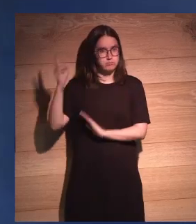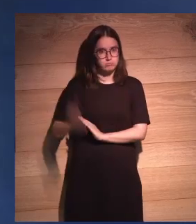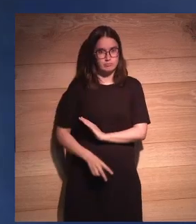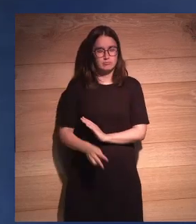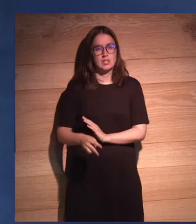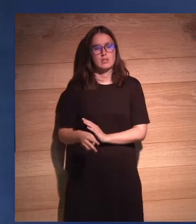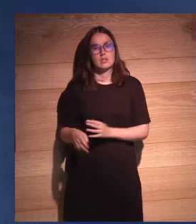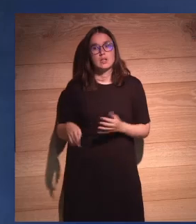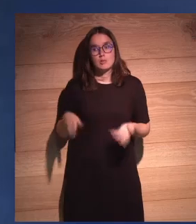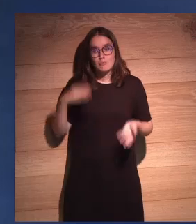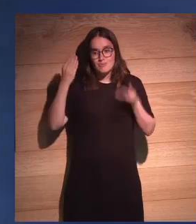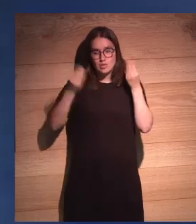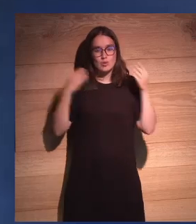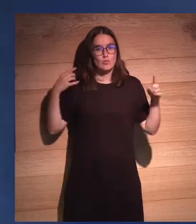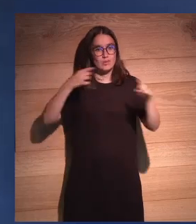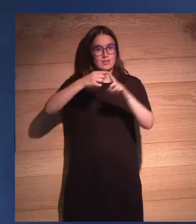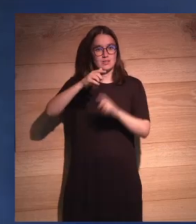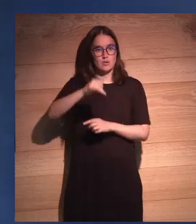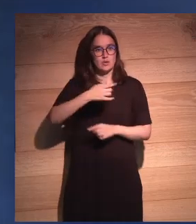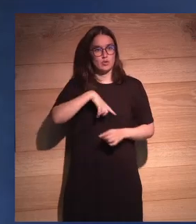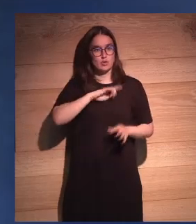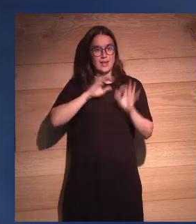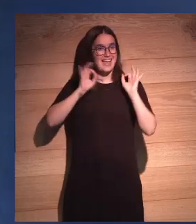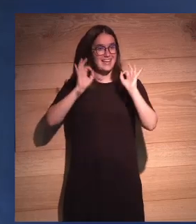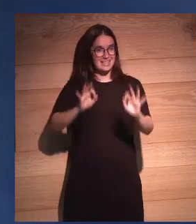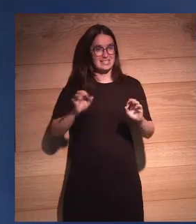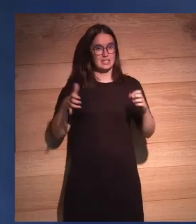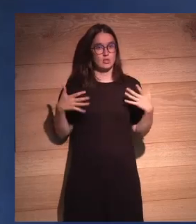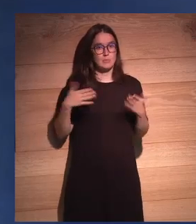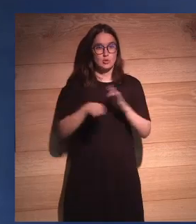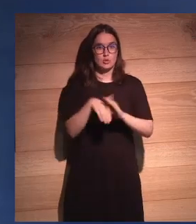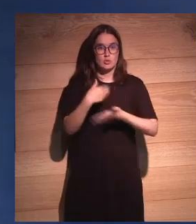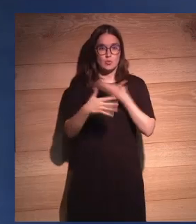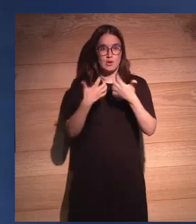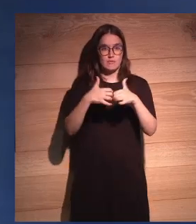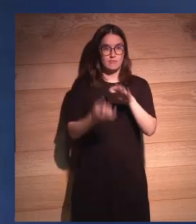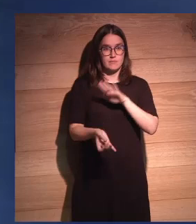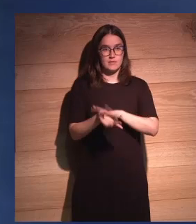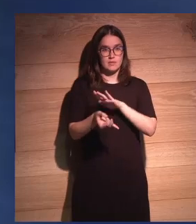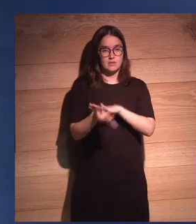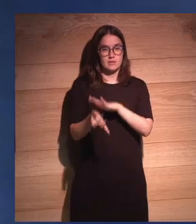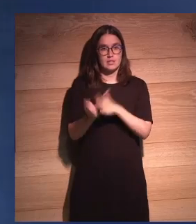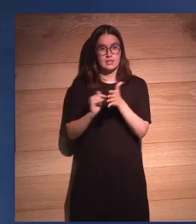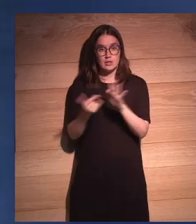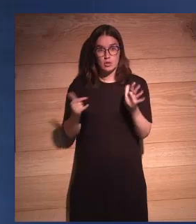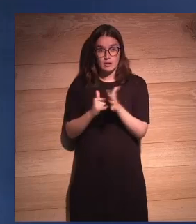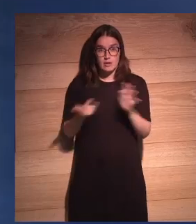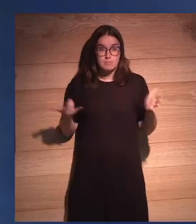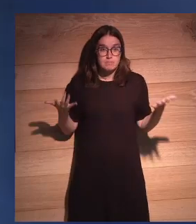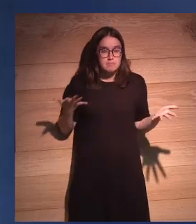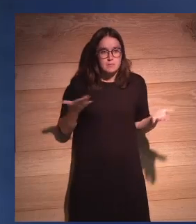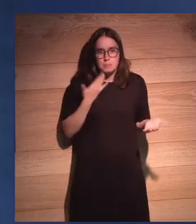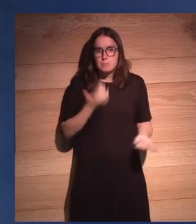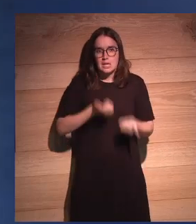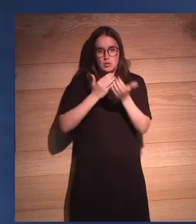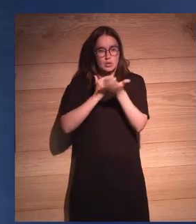que hay un destino, somos exactamente eso, por lo tanto vamos a seguir fabricando tecnología. No hay